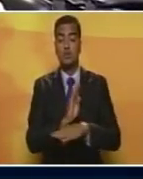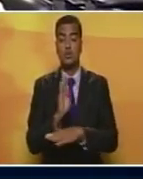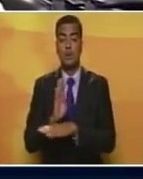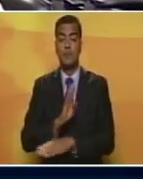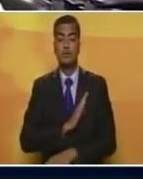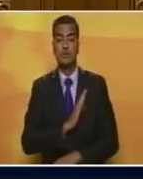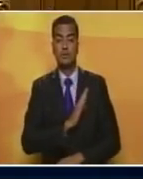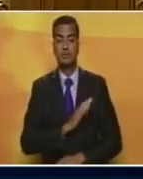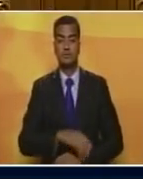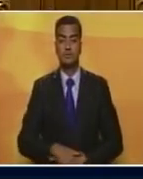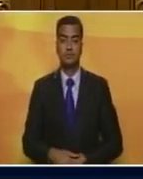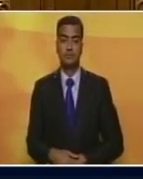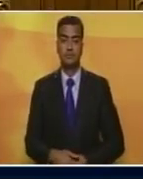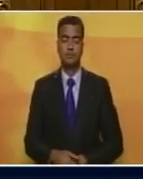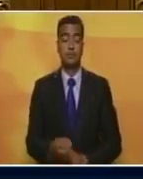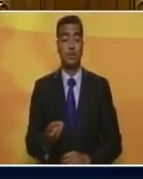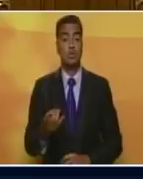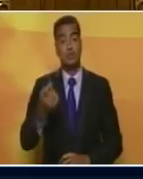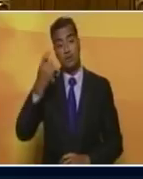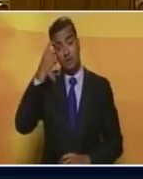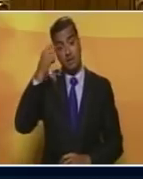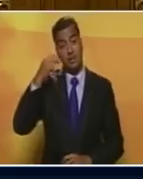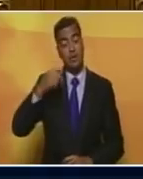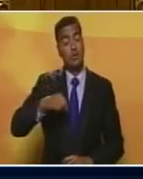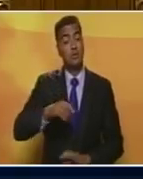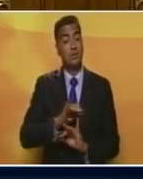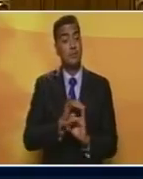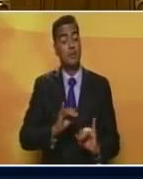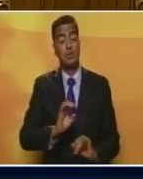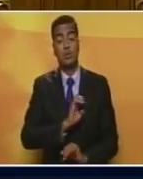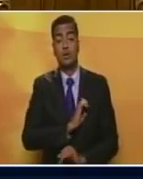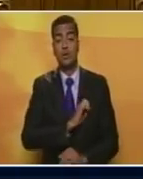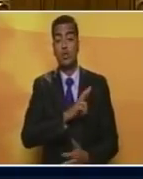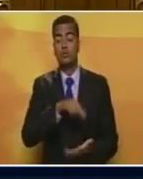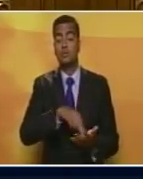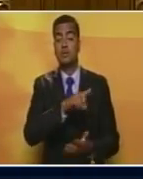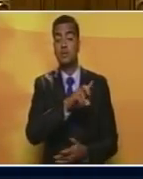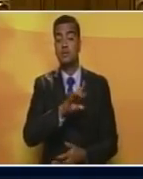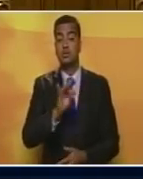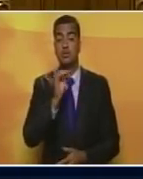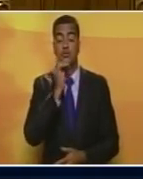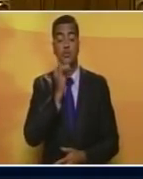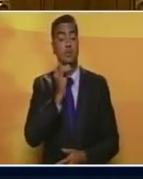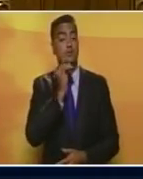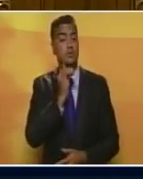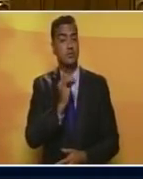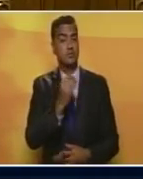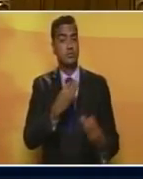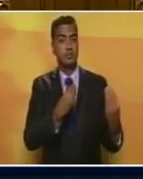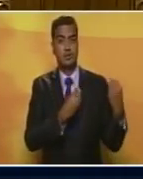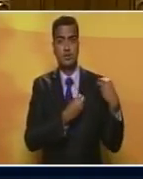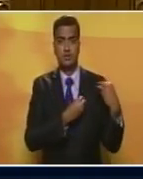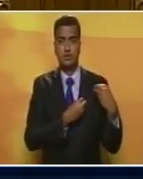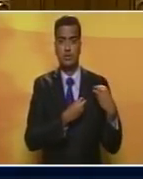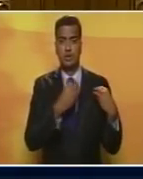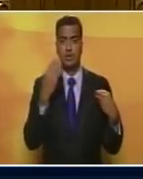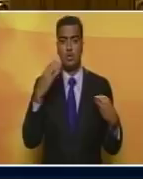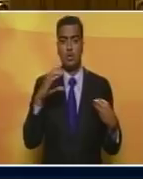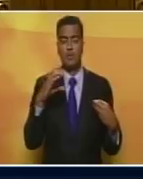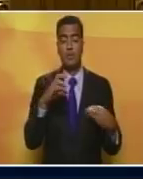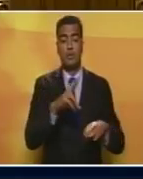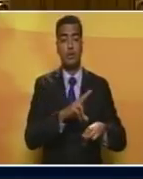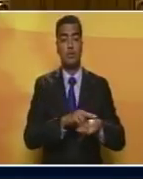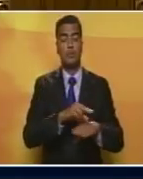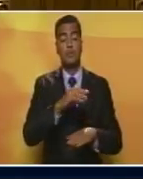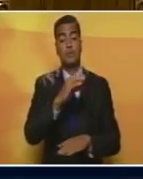Mundial de la Salud, así como a autoridades limítrofes y organizaciones no gubernamentales, a fin de que brinden apoyo con el despliegue de campamentos